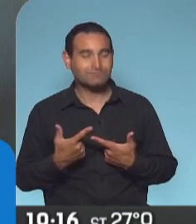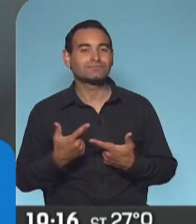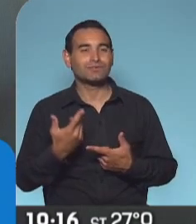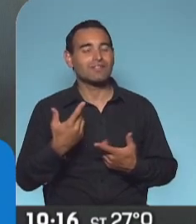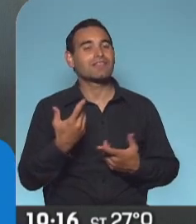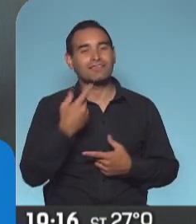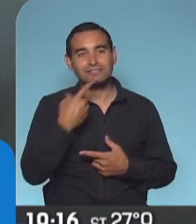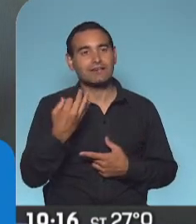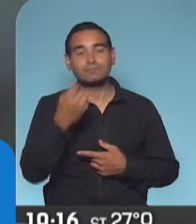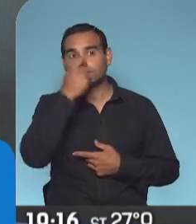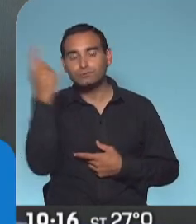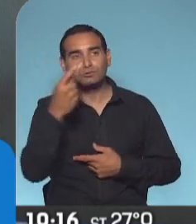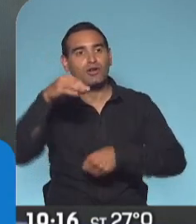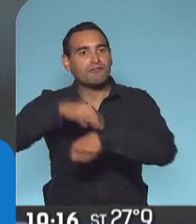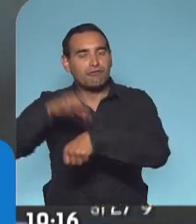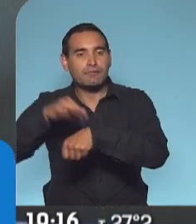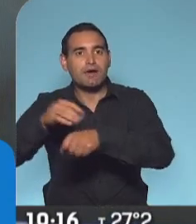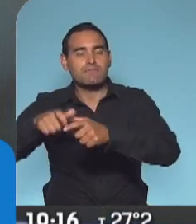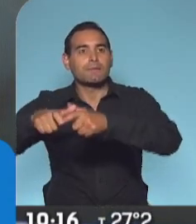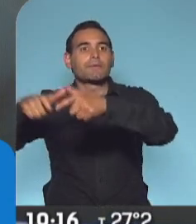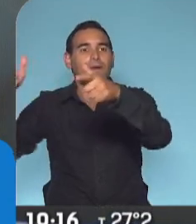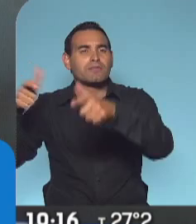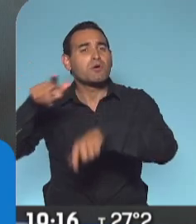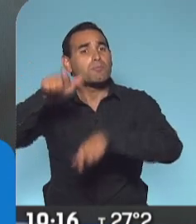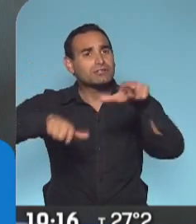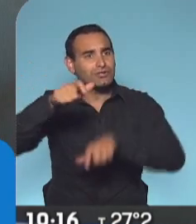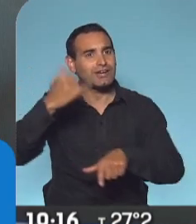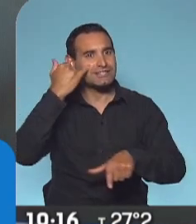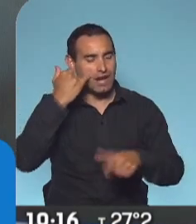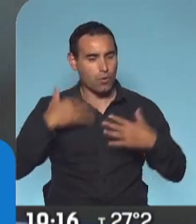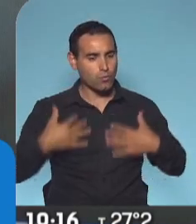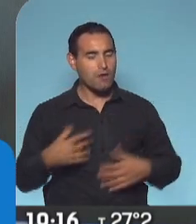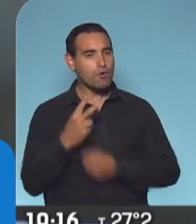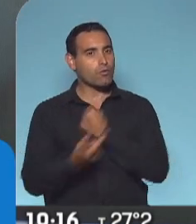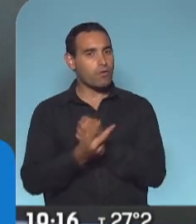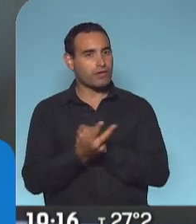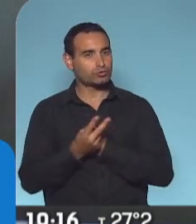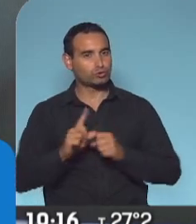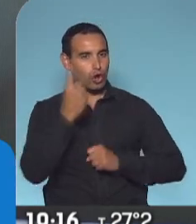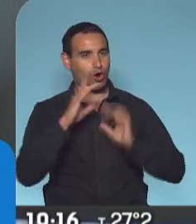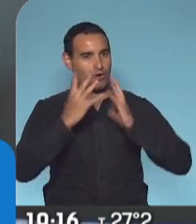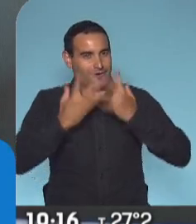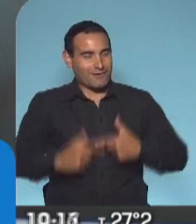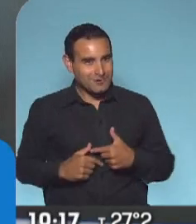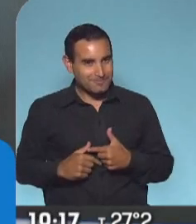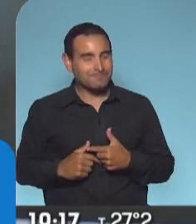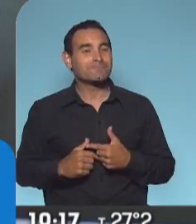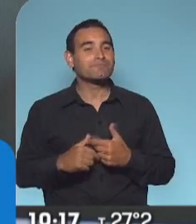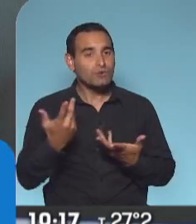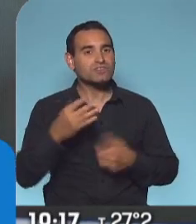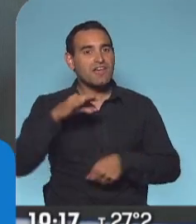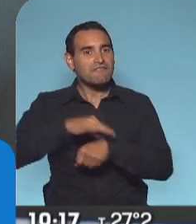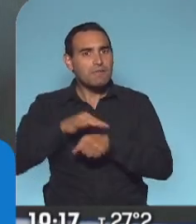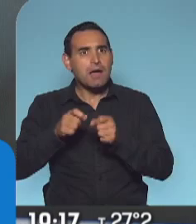se empezaron a enfermar. Después parte de la población ya tiene anticuerpos, entonces la enfermedad empieza a mesetarse, ya no se